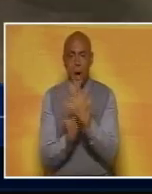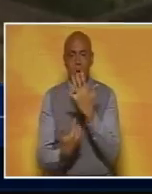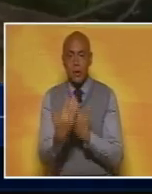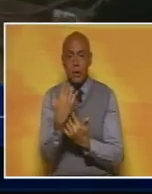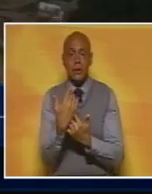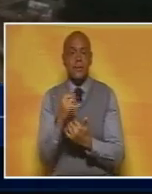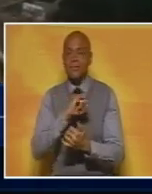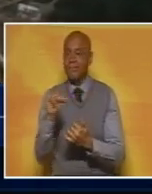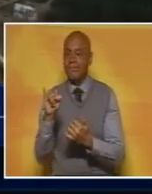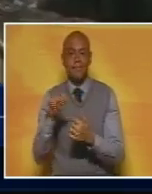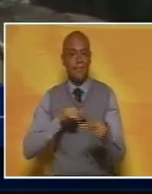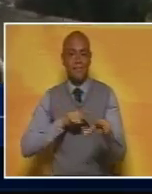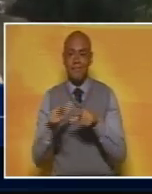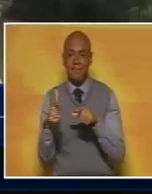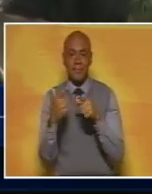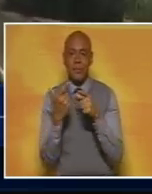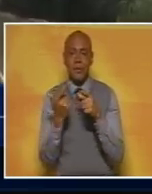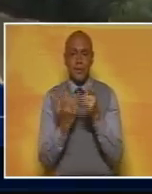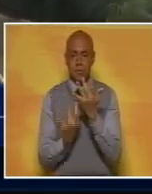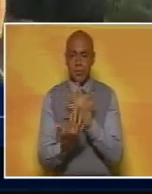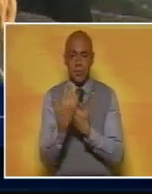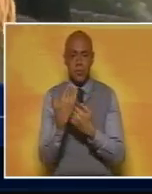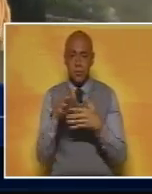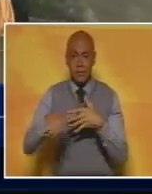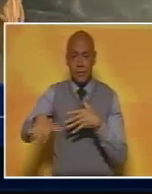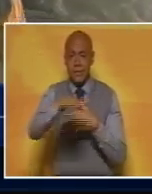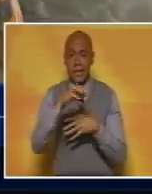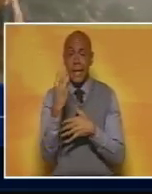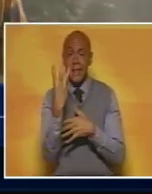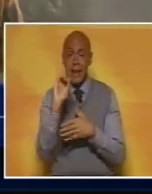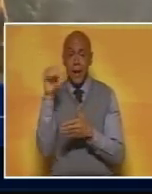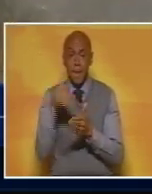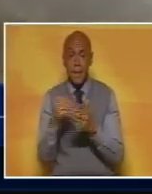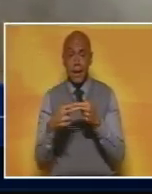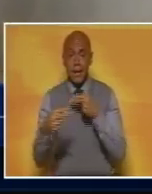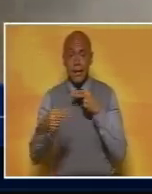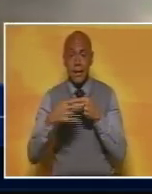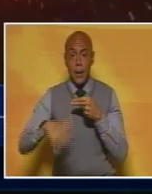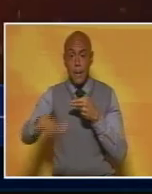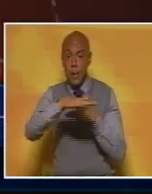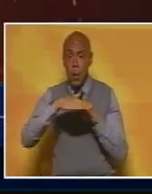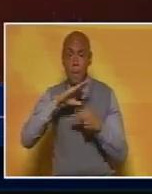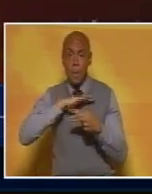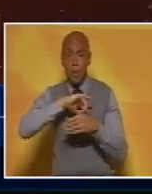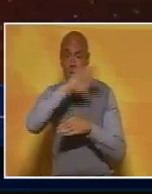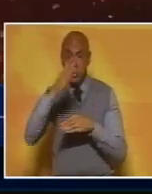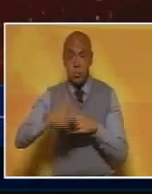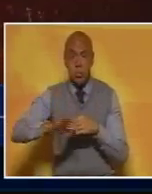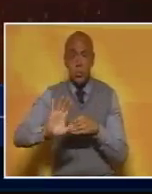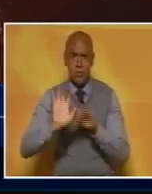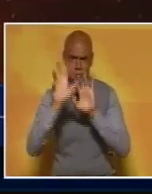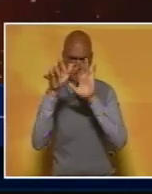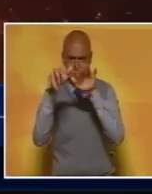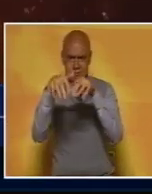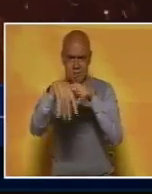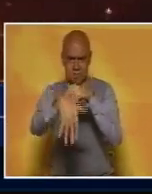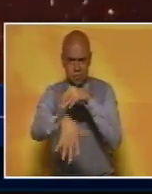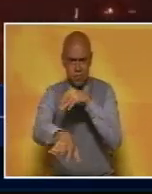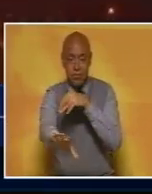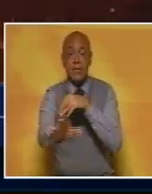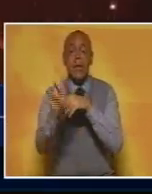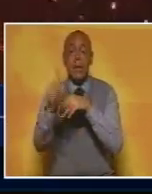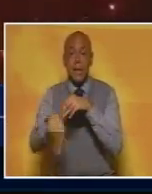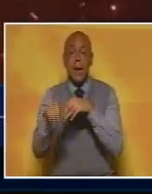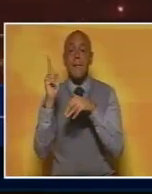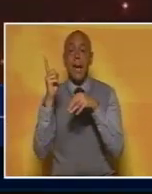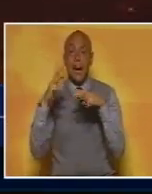ha arrasado más de 30.000 hectáreas en la región vinícola del condado de Sonoma y ha obligado a programar nuevos